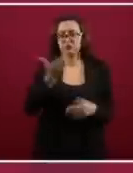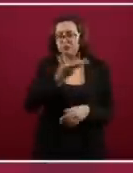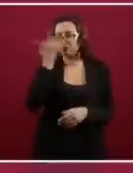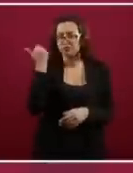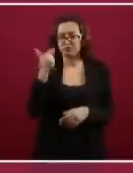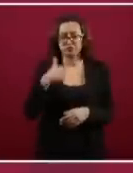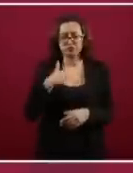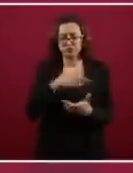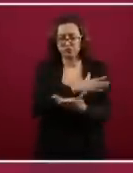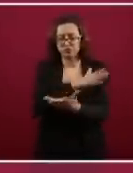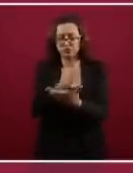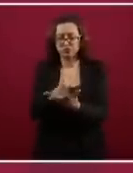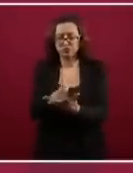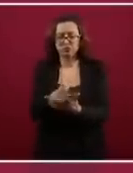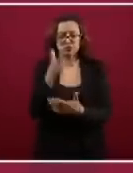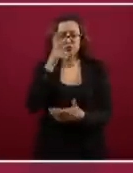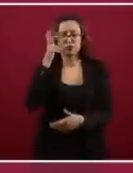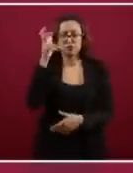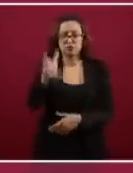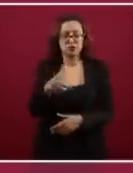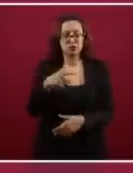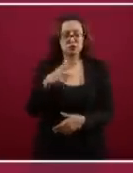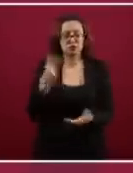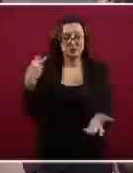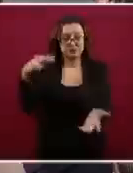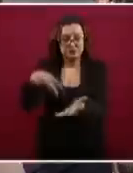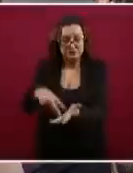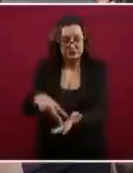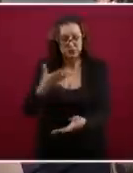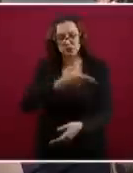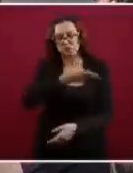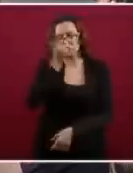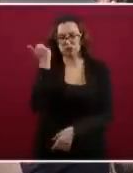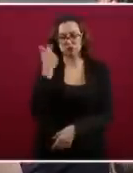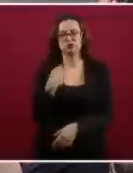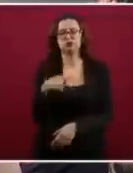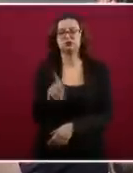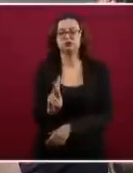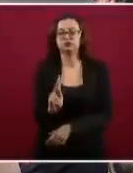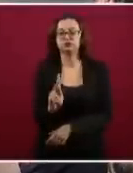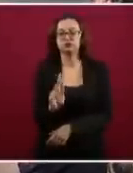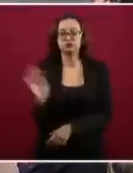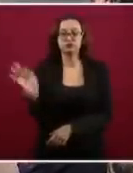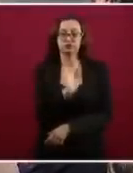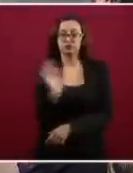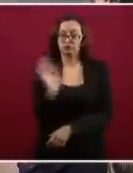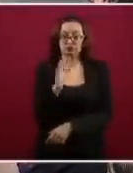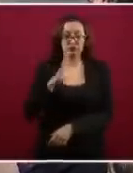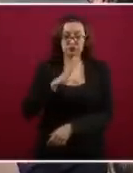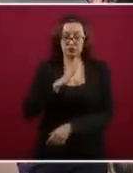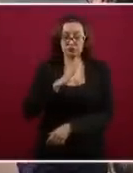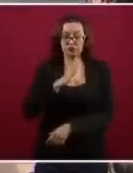asistir a Pachuca, pero si no puedo yo estar,